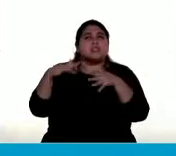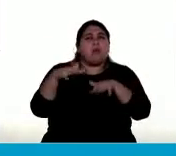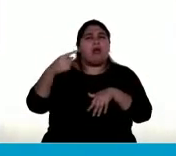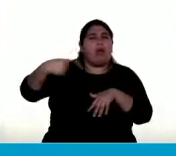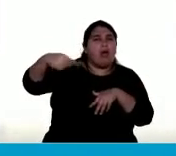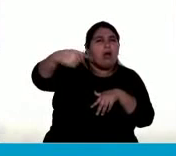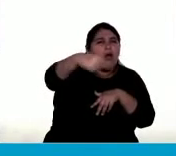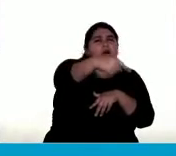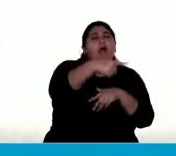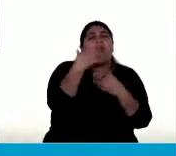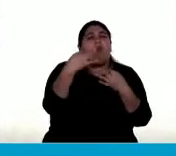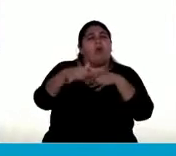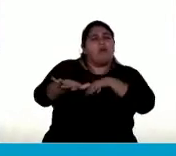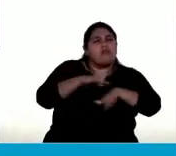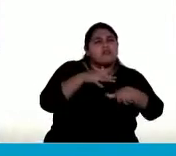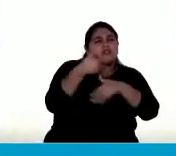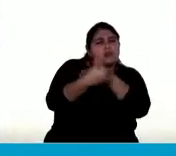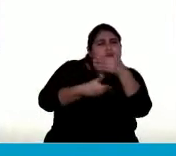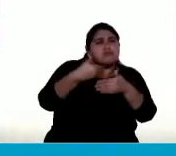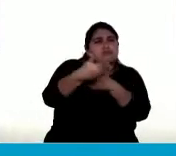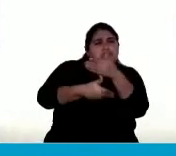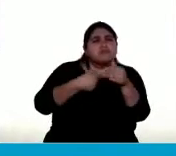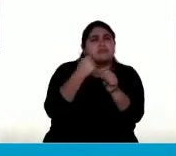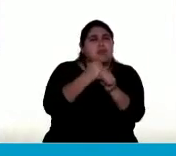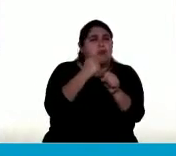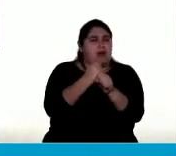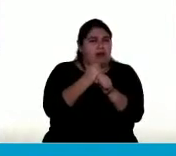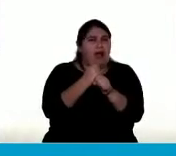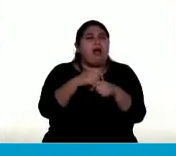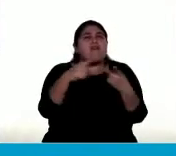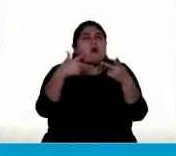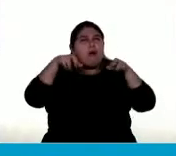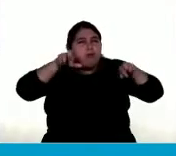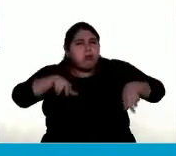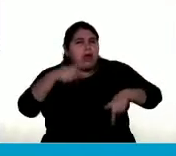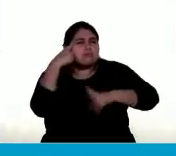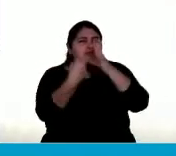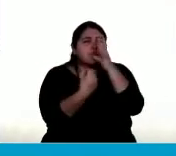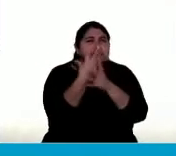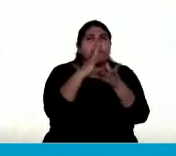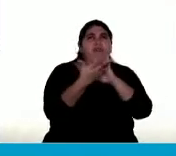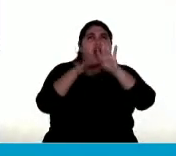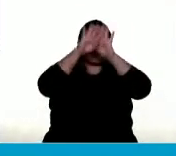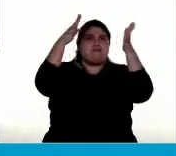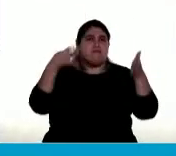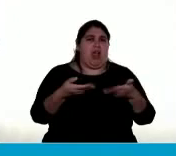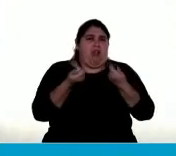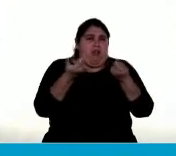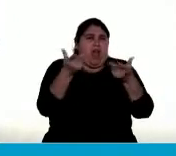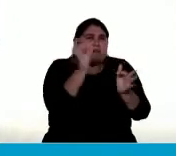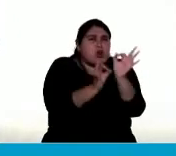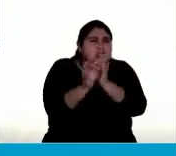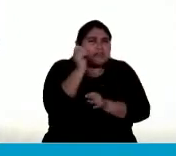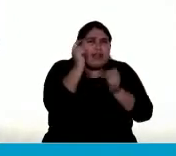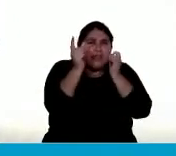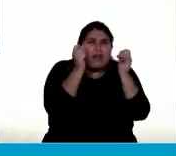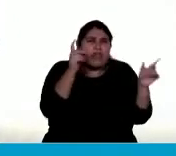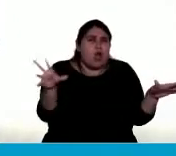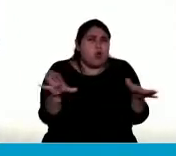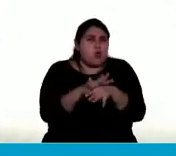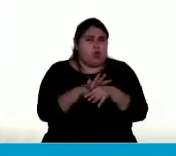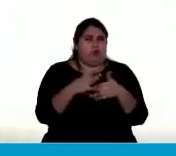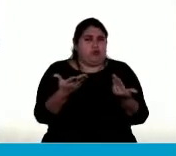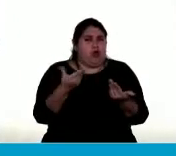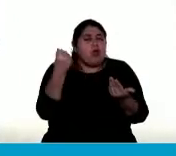primer eslabón. Por eso es indispensable generar mecanismos legislativos que den respuesta. Es indispensable